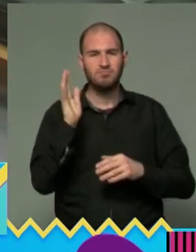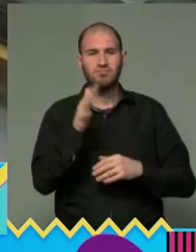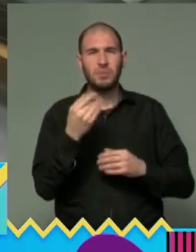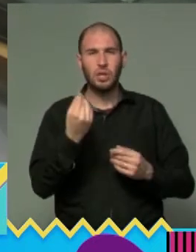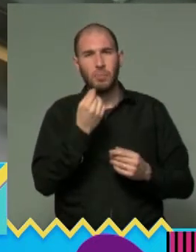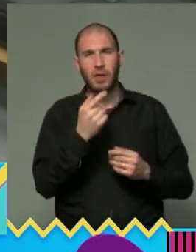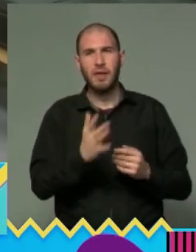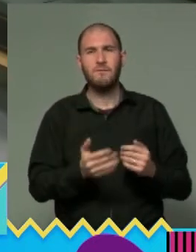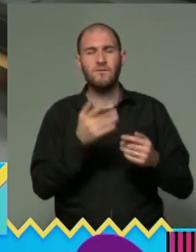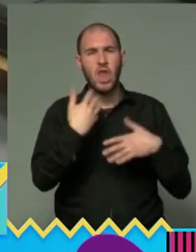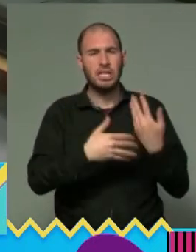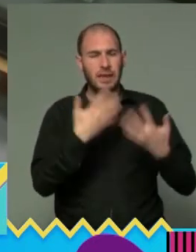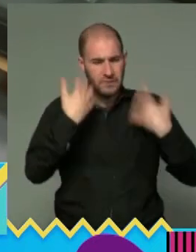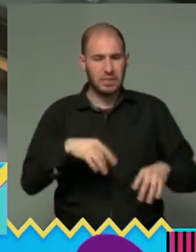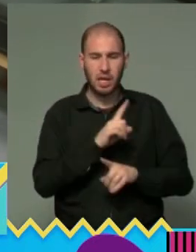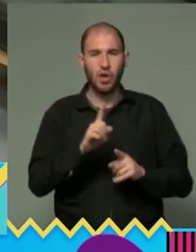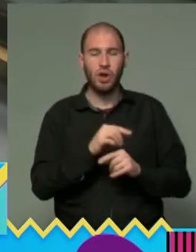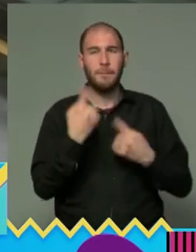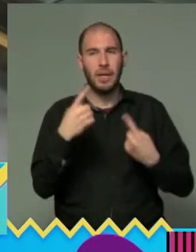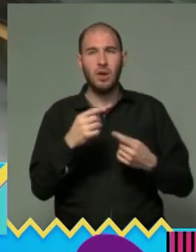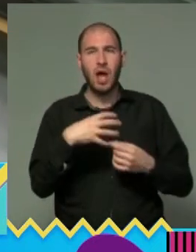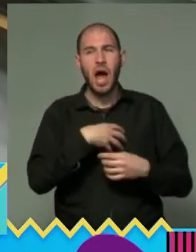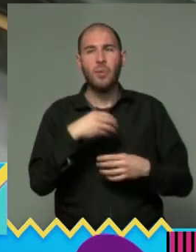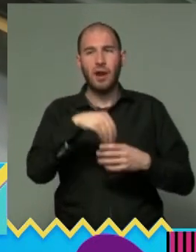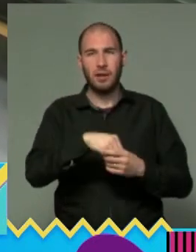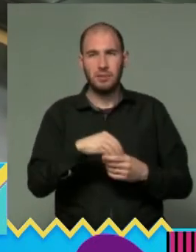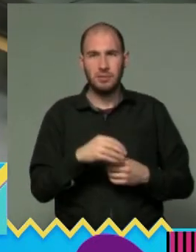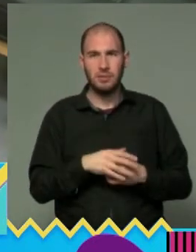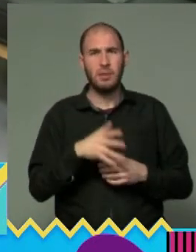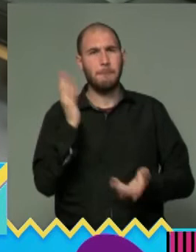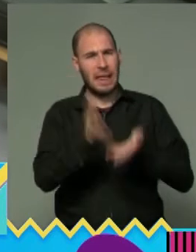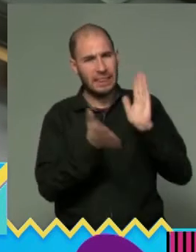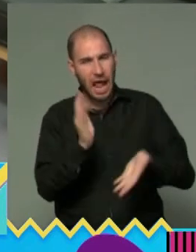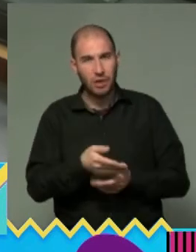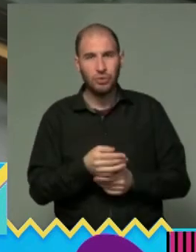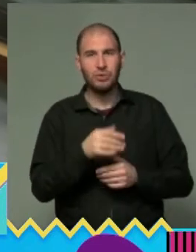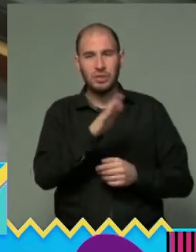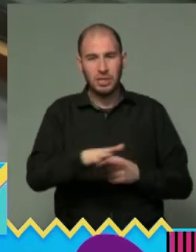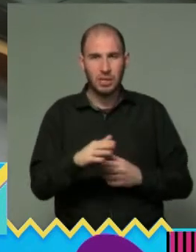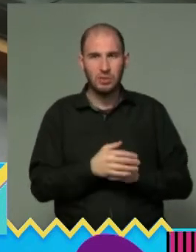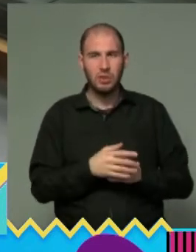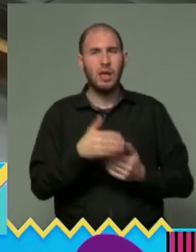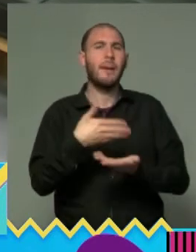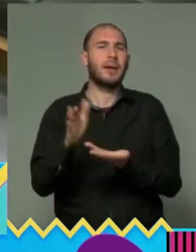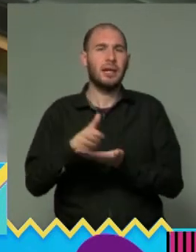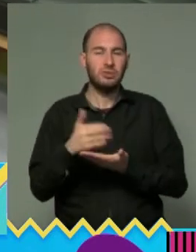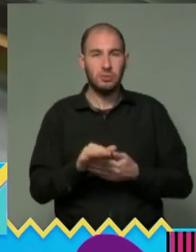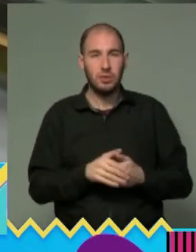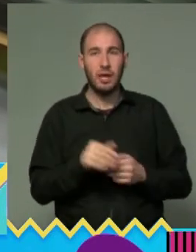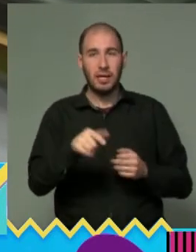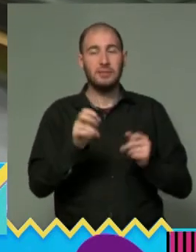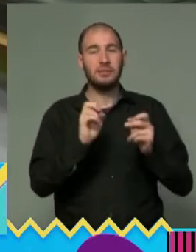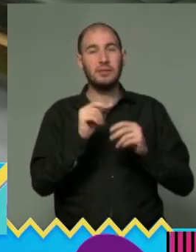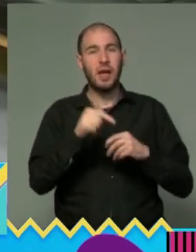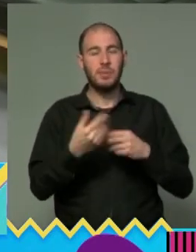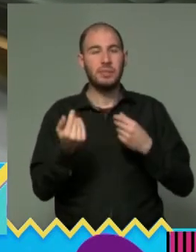no de la violencia física, pero sí en el aula, malos tratos a ciertos niños, marginación. ¿Esos casos se